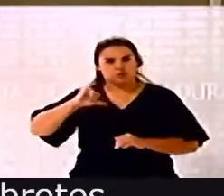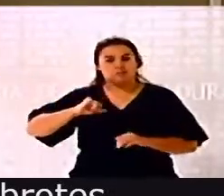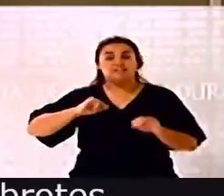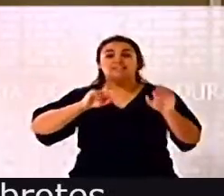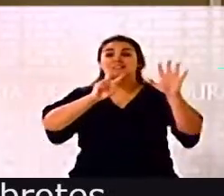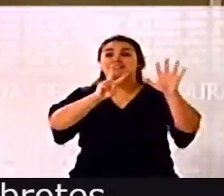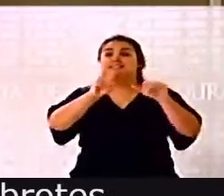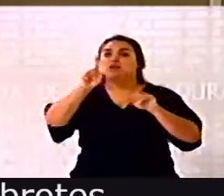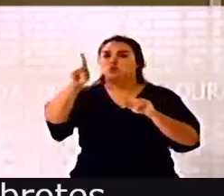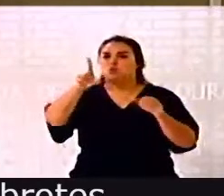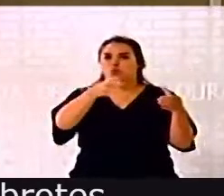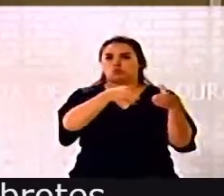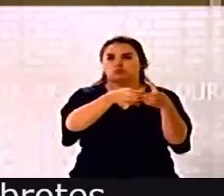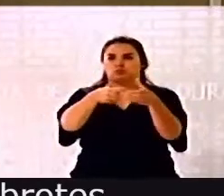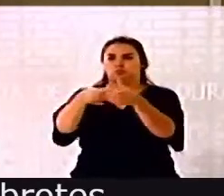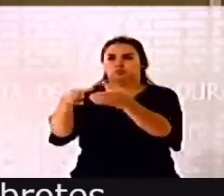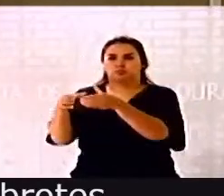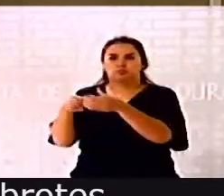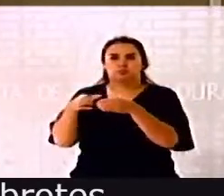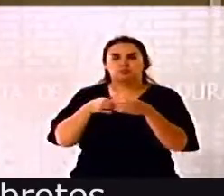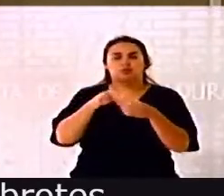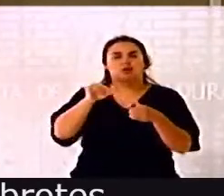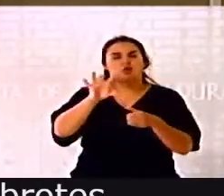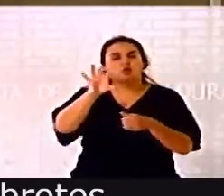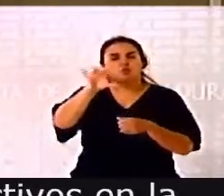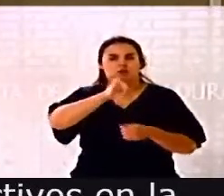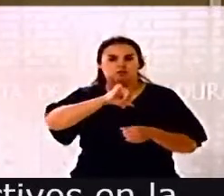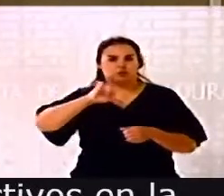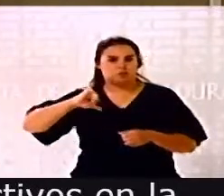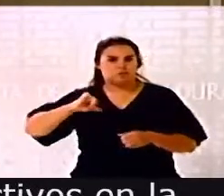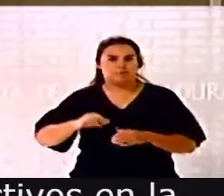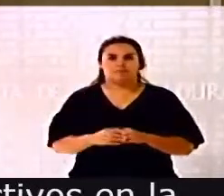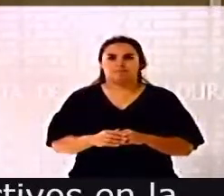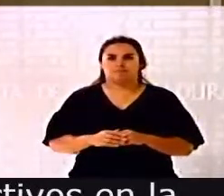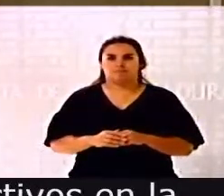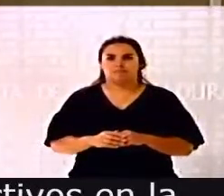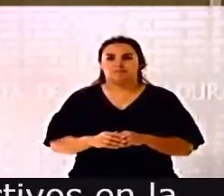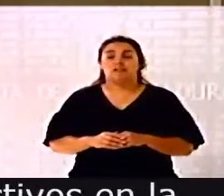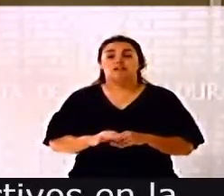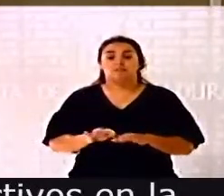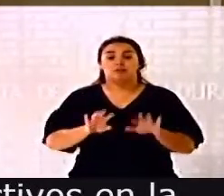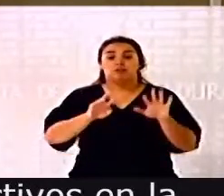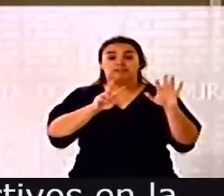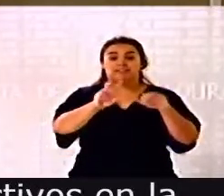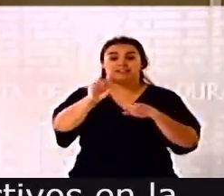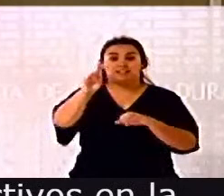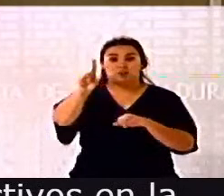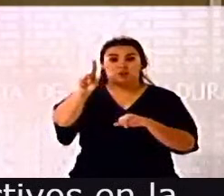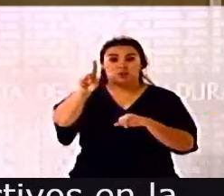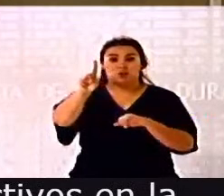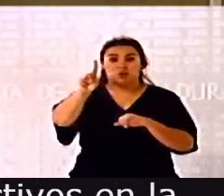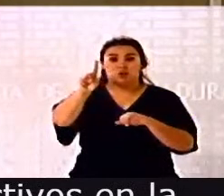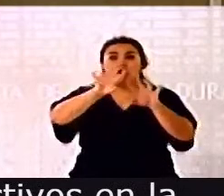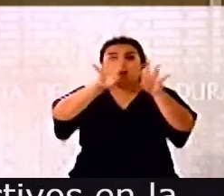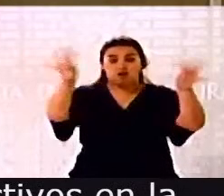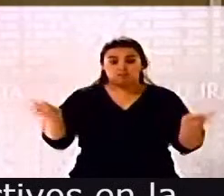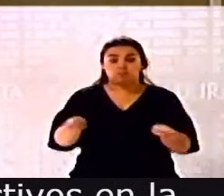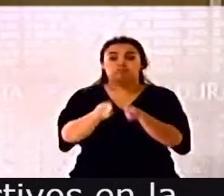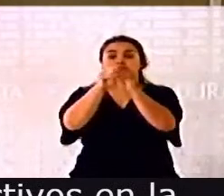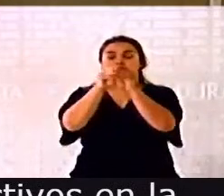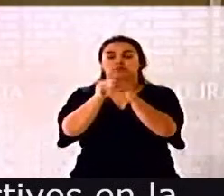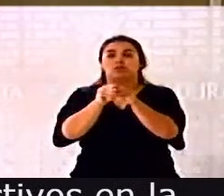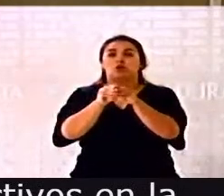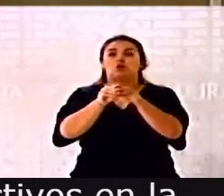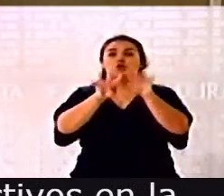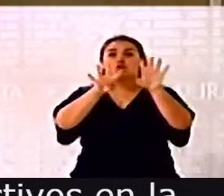brotes activos en la comunidad autónoma, y esos 71 brotes activos aglutinan a